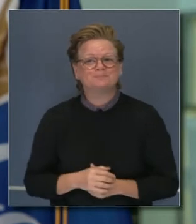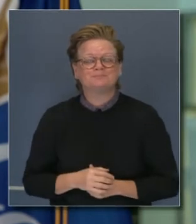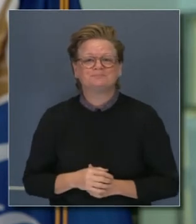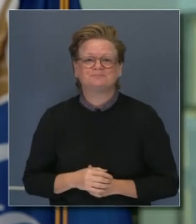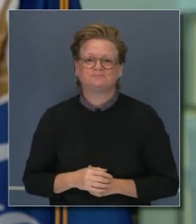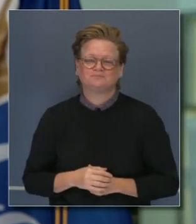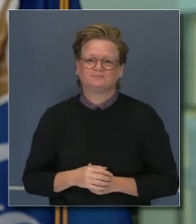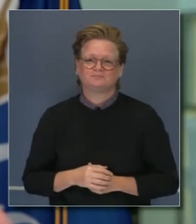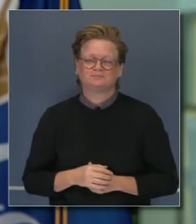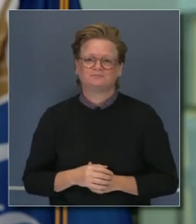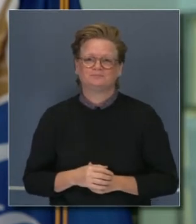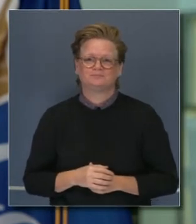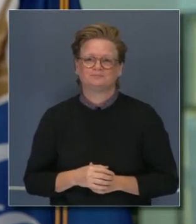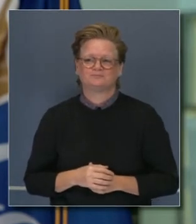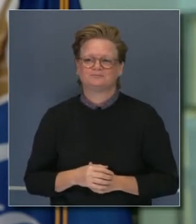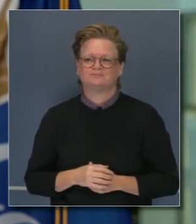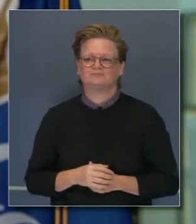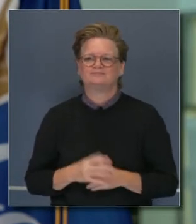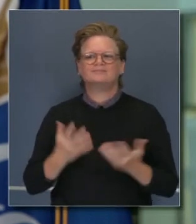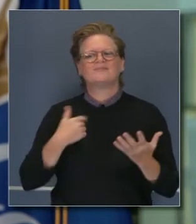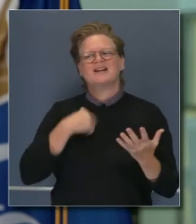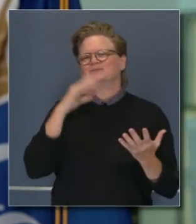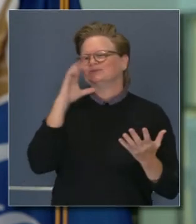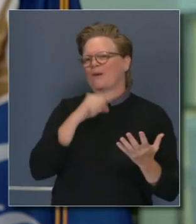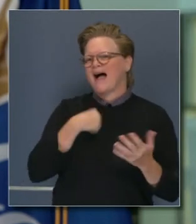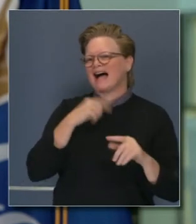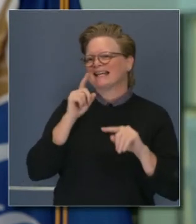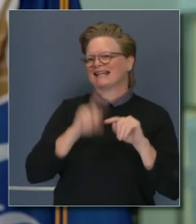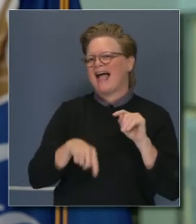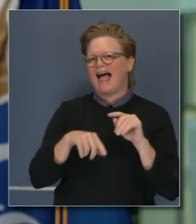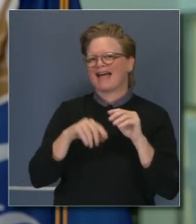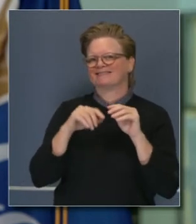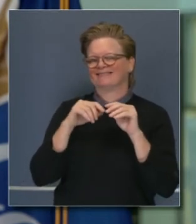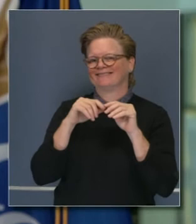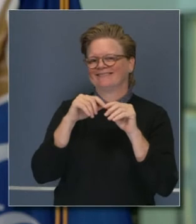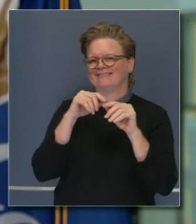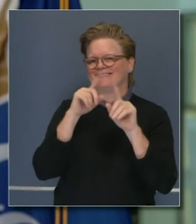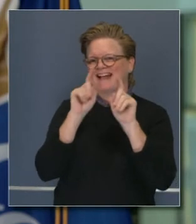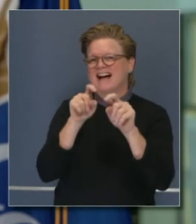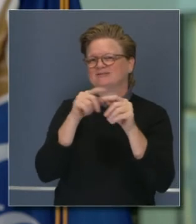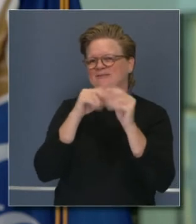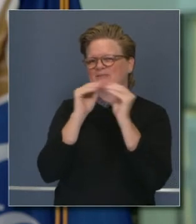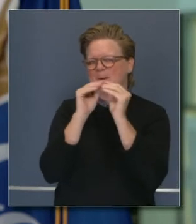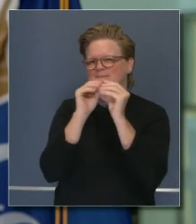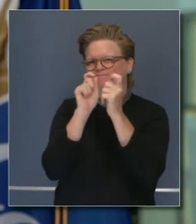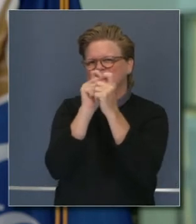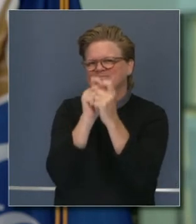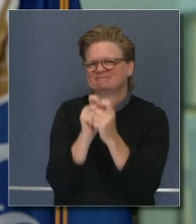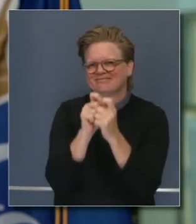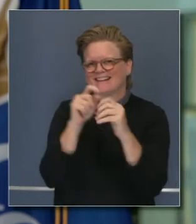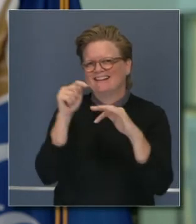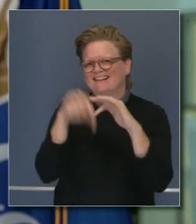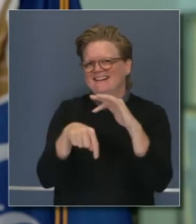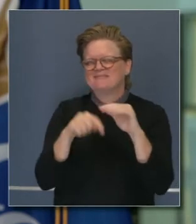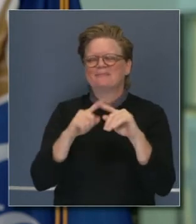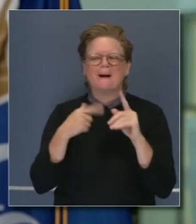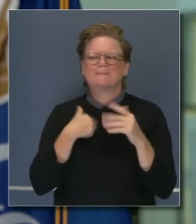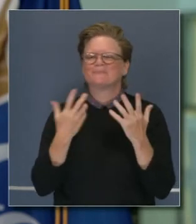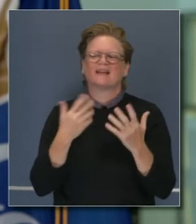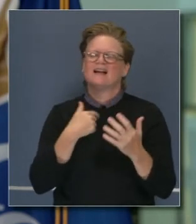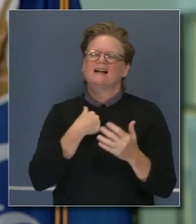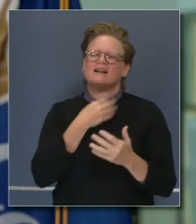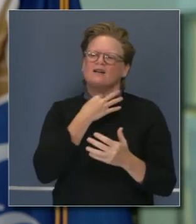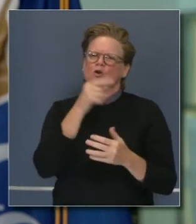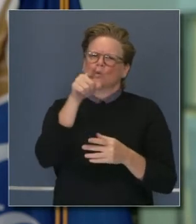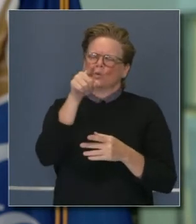¿Qué tal, gobernador? Yo creo que usted no nos va a dar muchos detalles sobre esta situación de los desalojos. En el